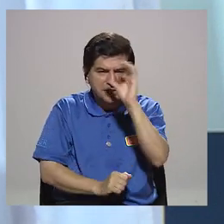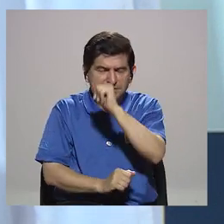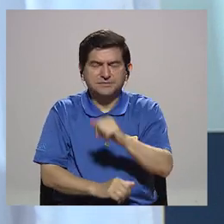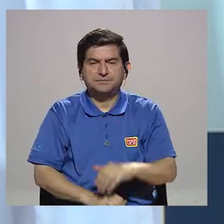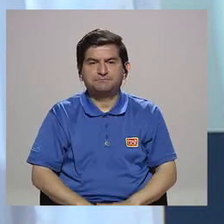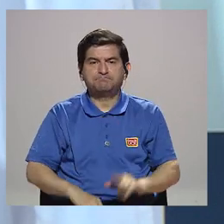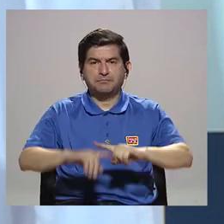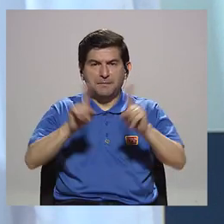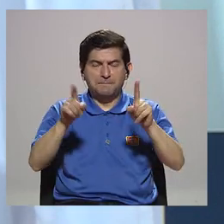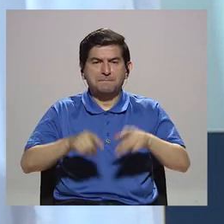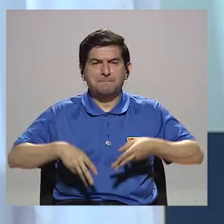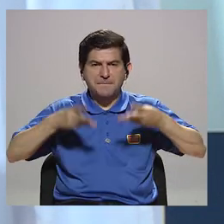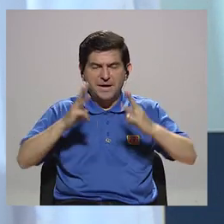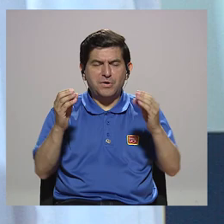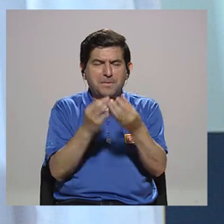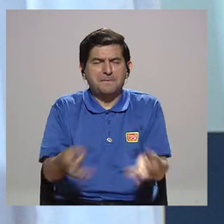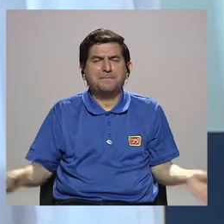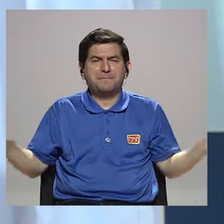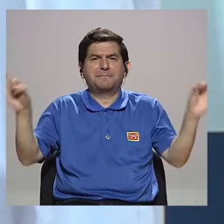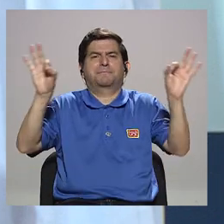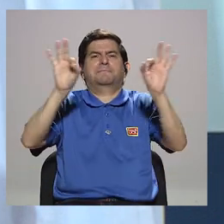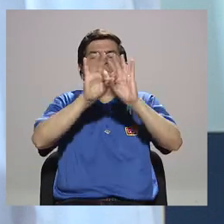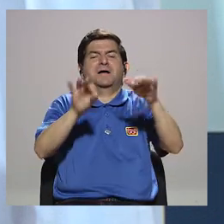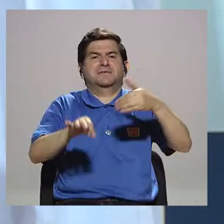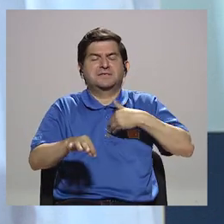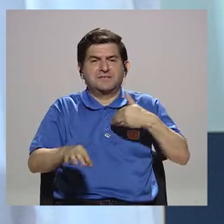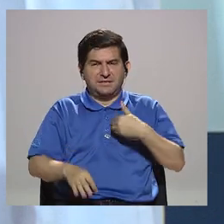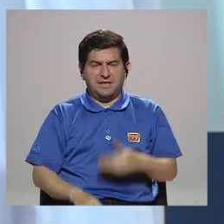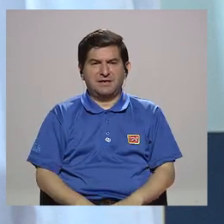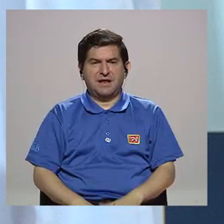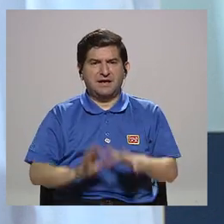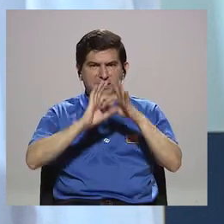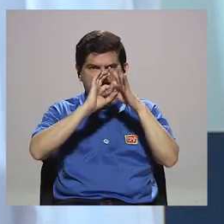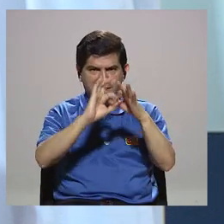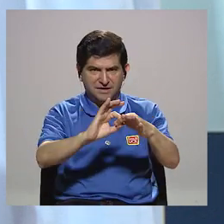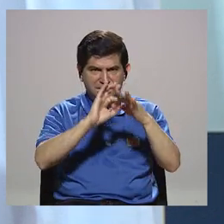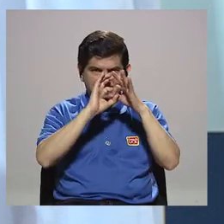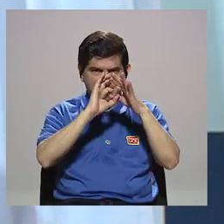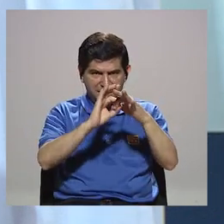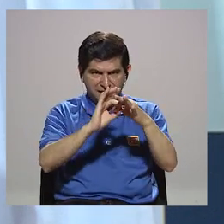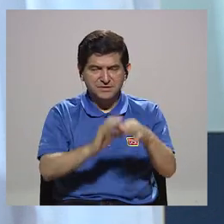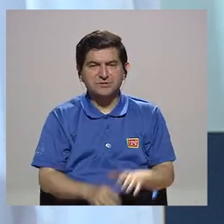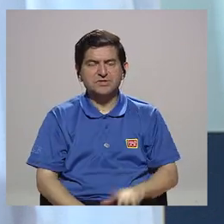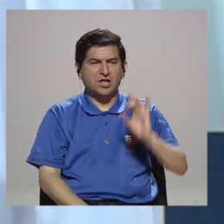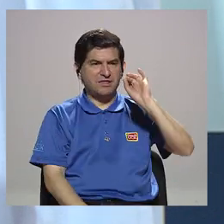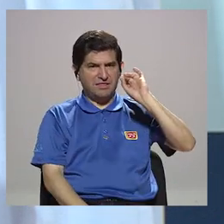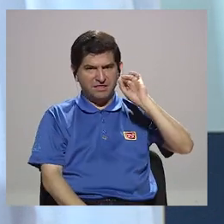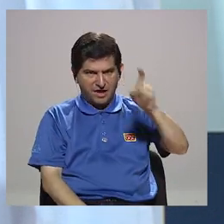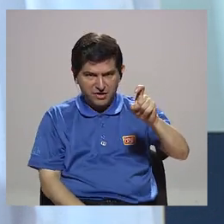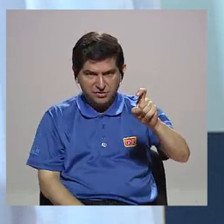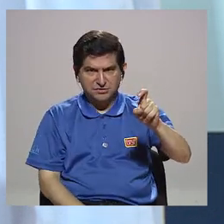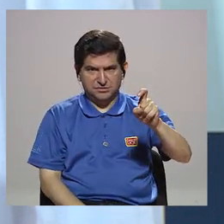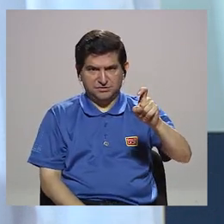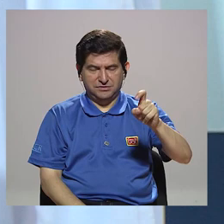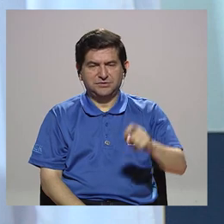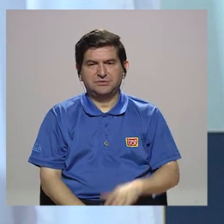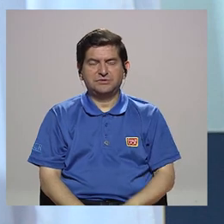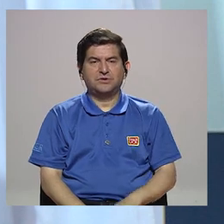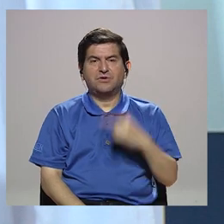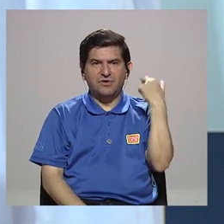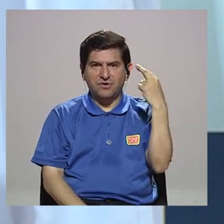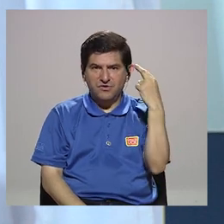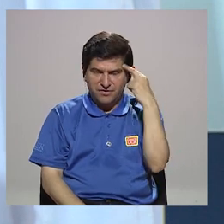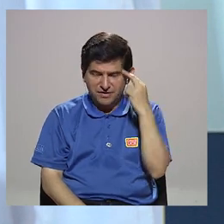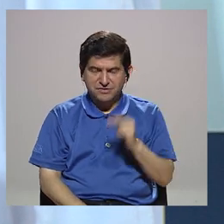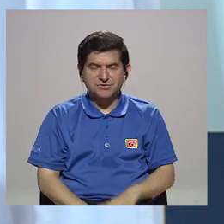busca. Pero el método más importante, que tiene que venir correlacionado con el diagnóstico, o sea, con